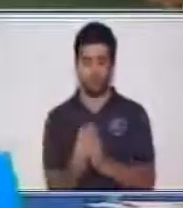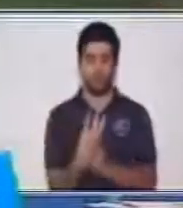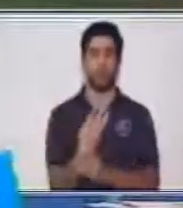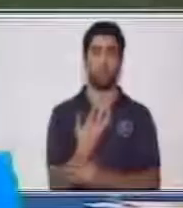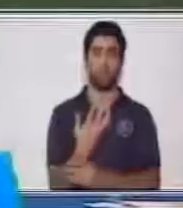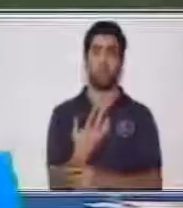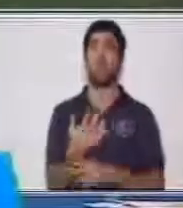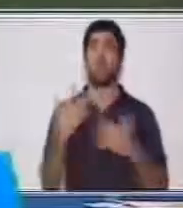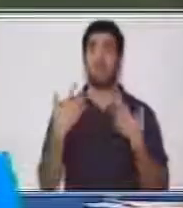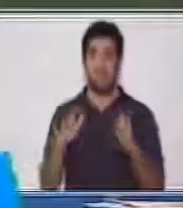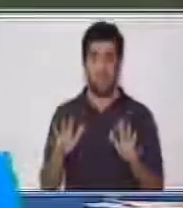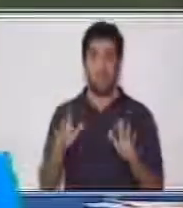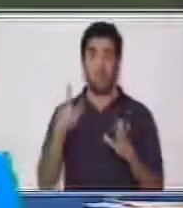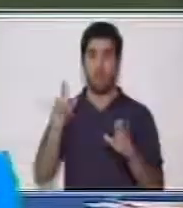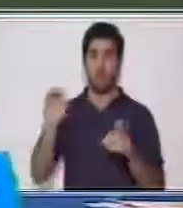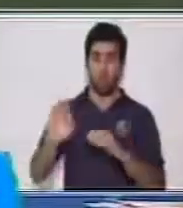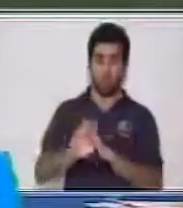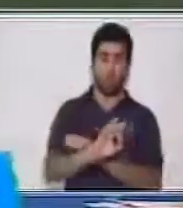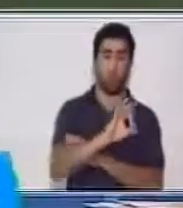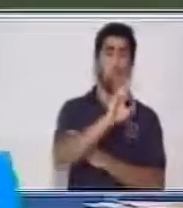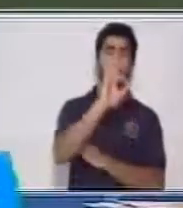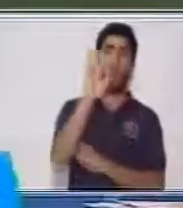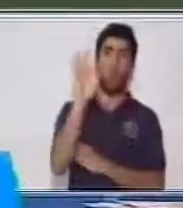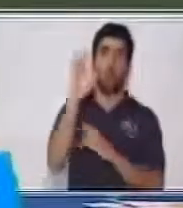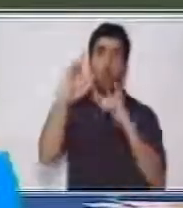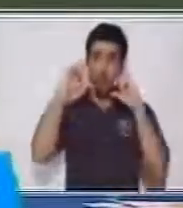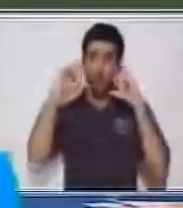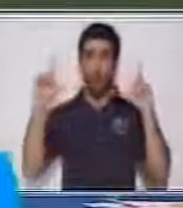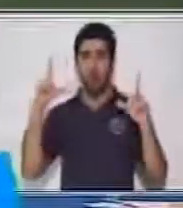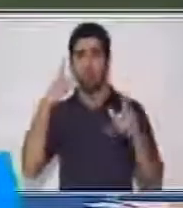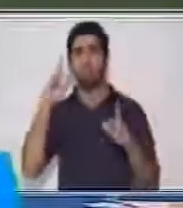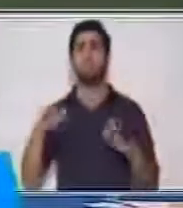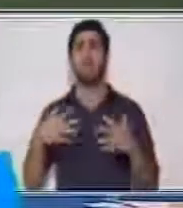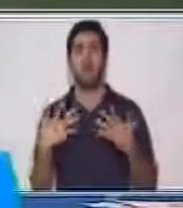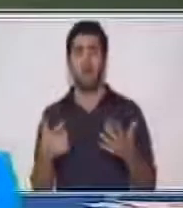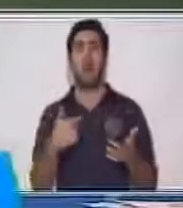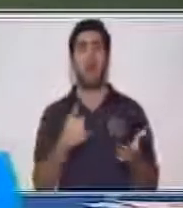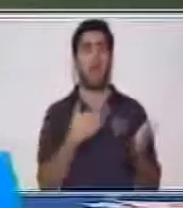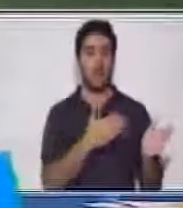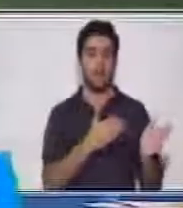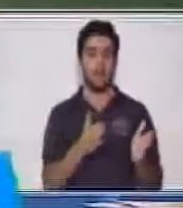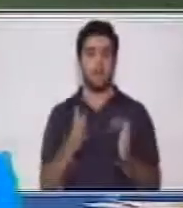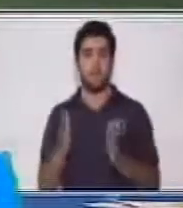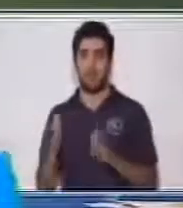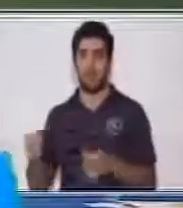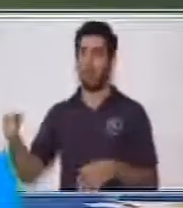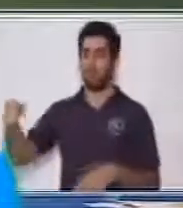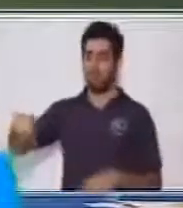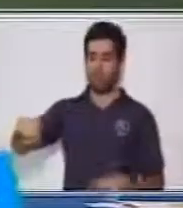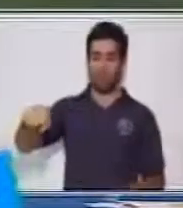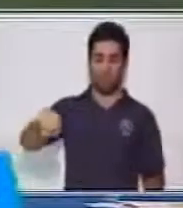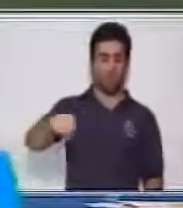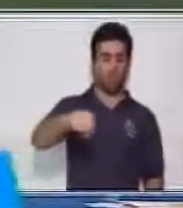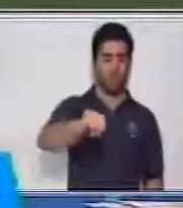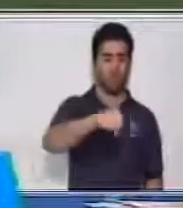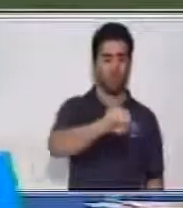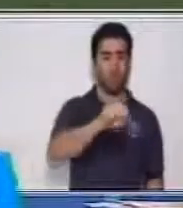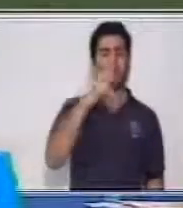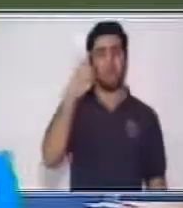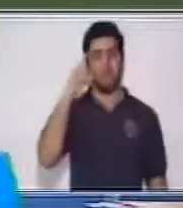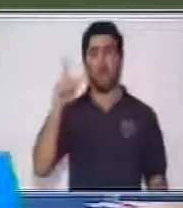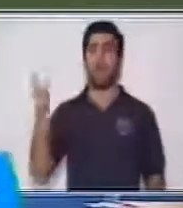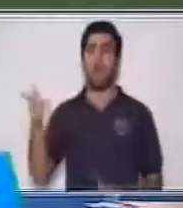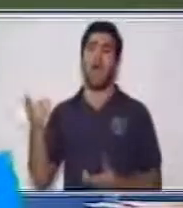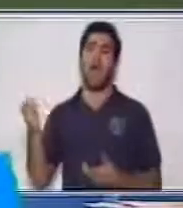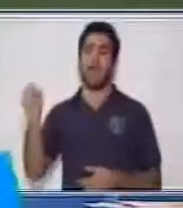el sol, Connie se preparaba para ir a su huerto y regarlo para que le dieran unas